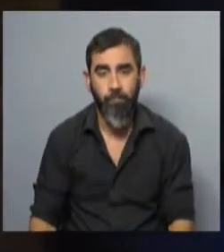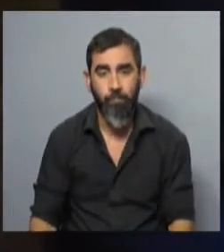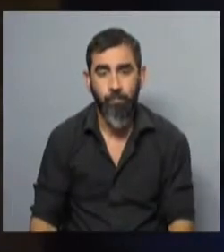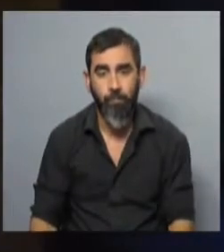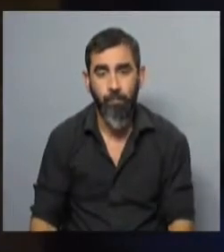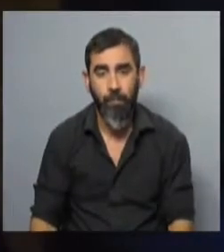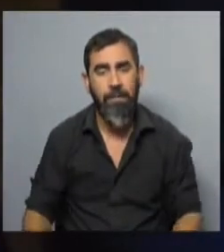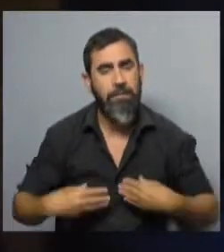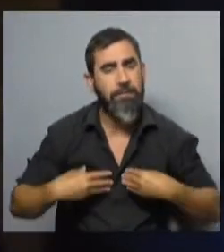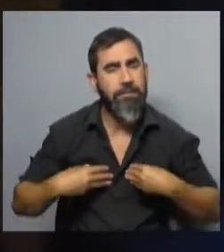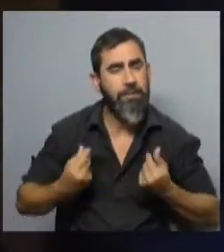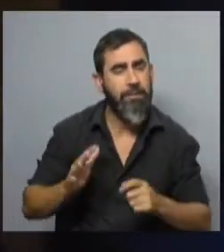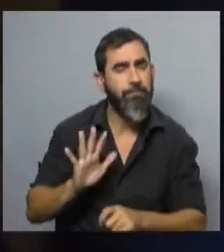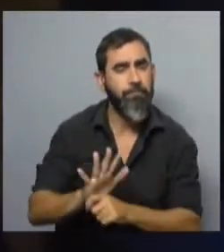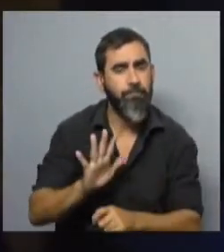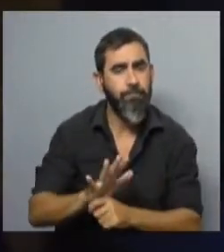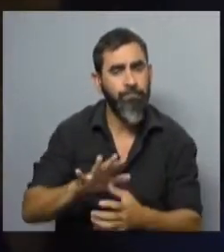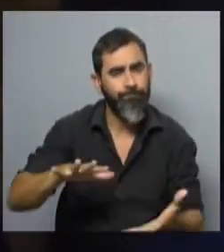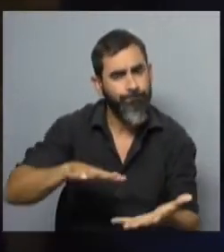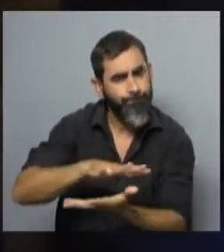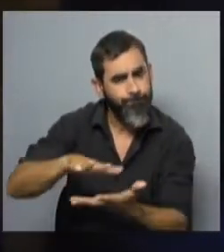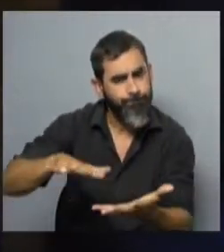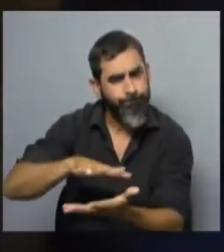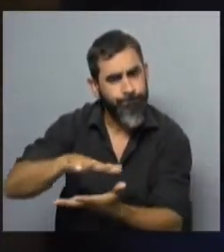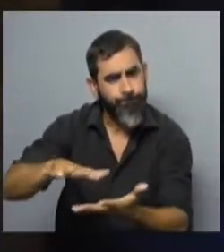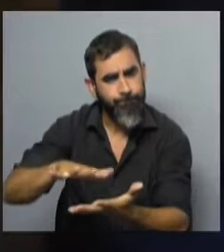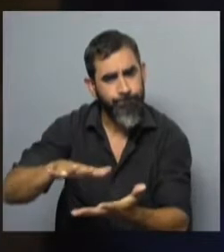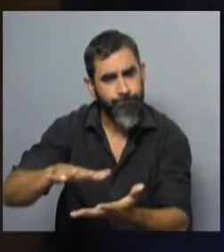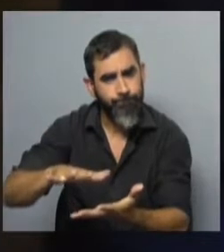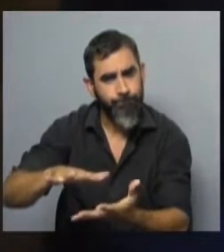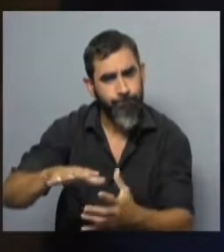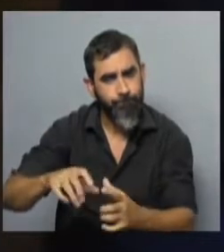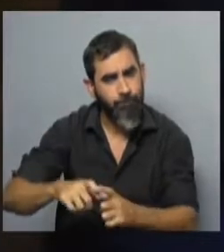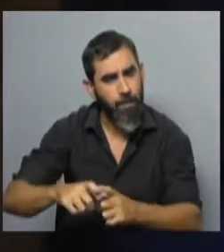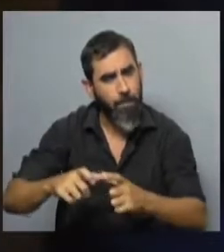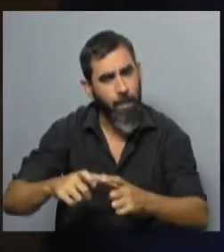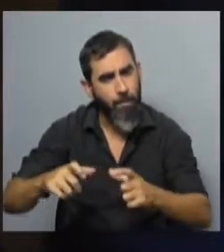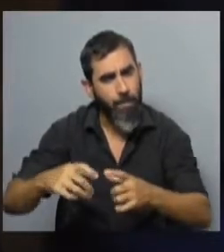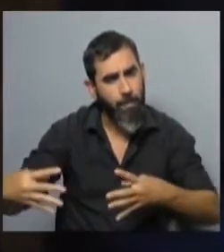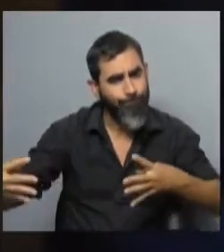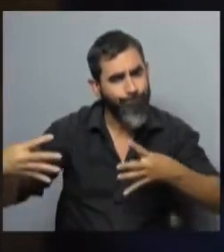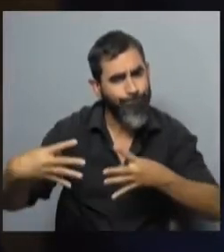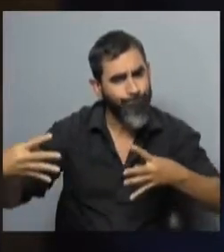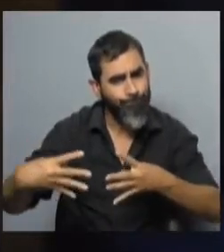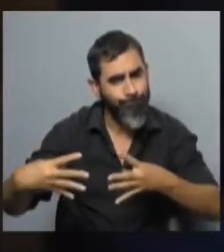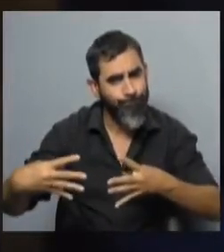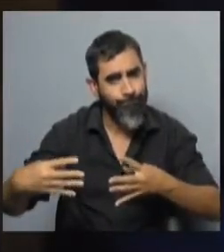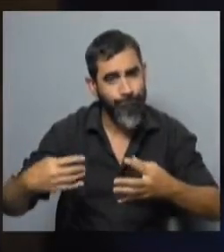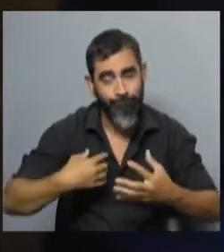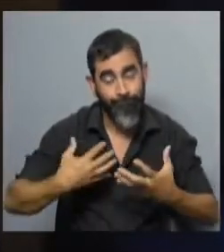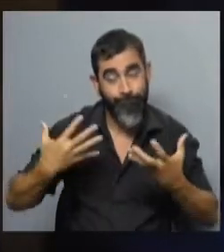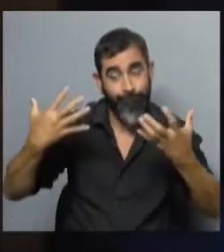Sentimos que se ha venido generando un clima de creciente enfrentamiento que no